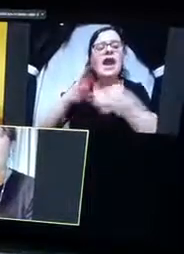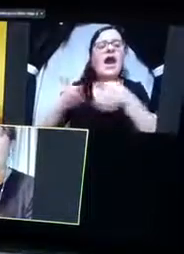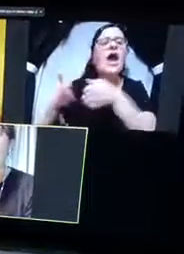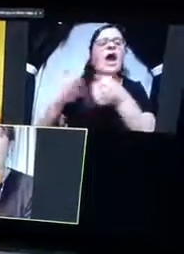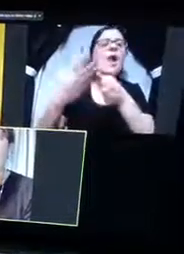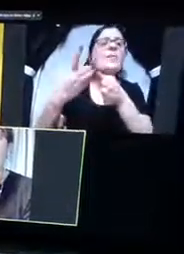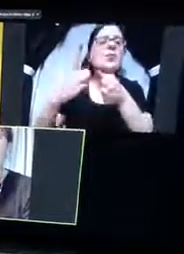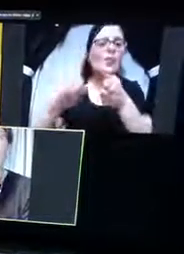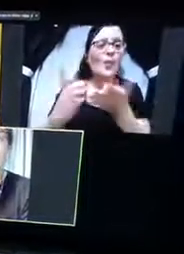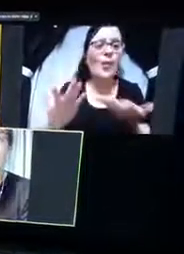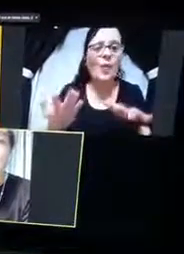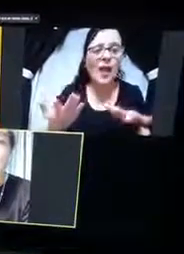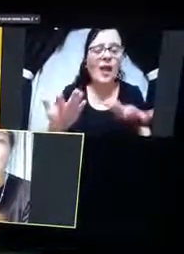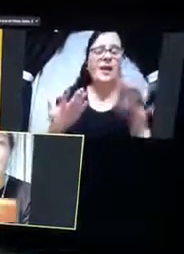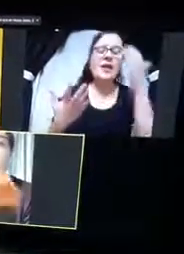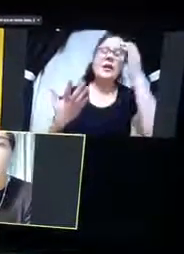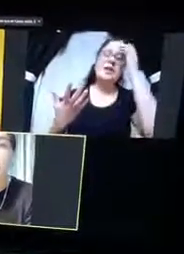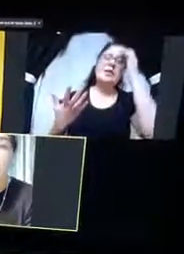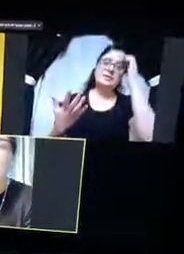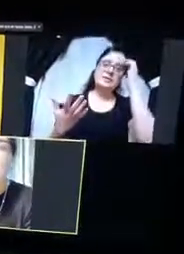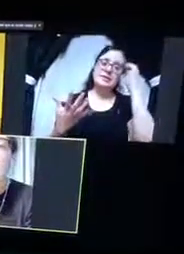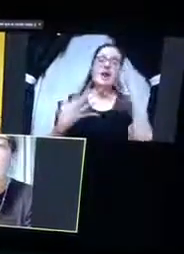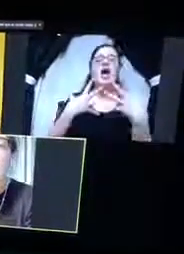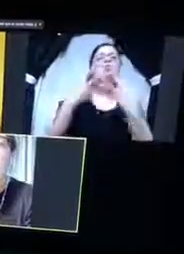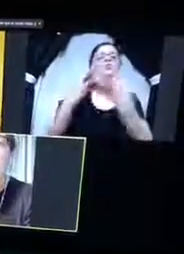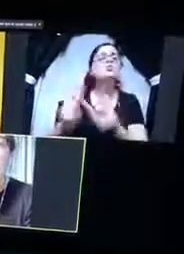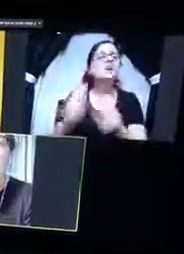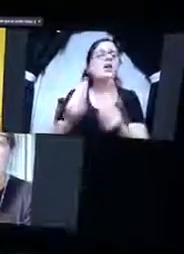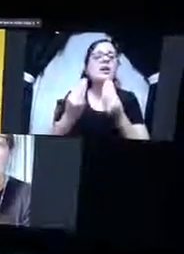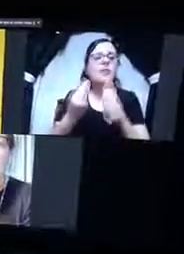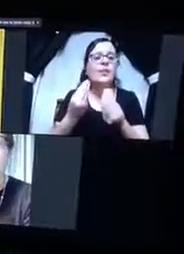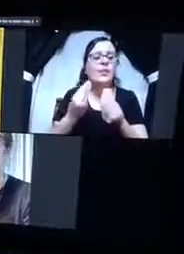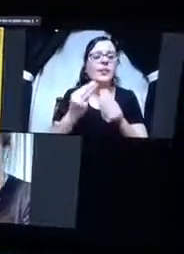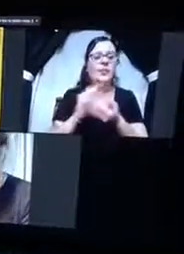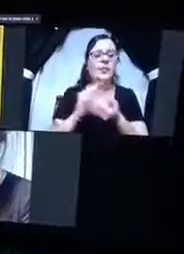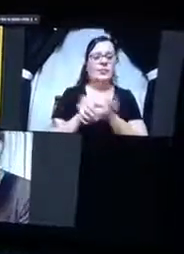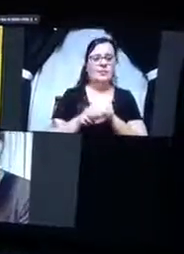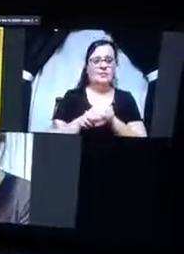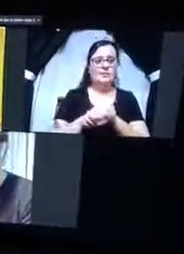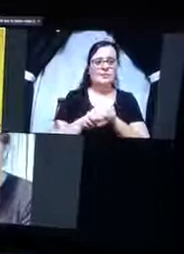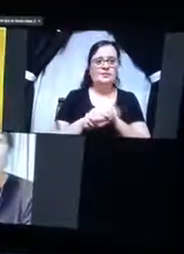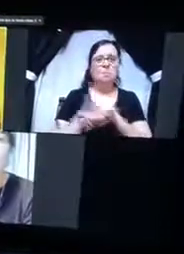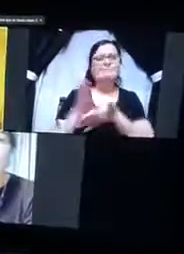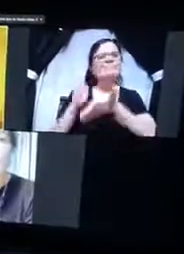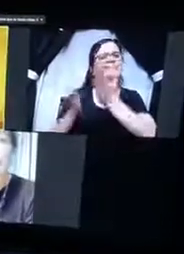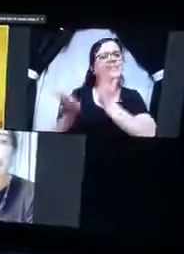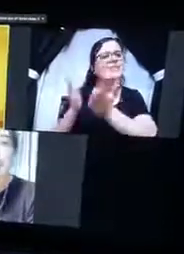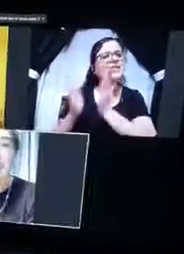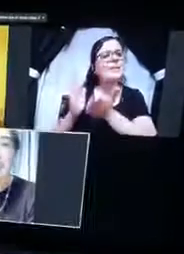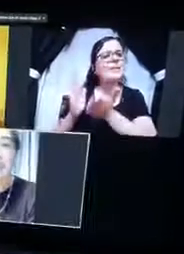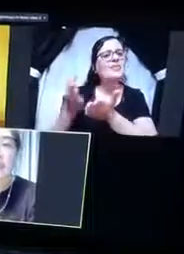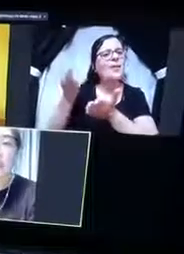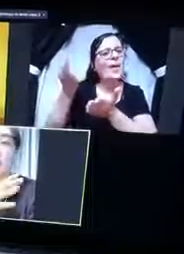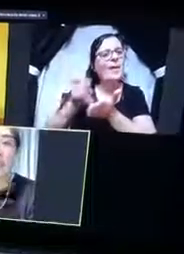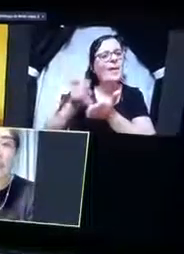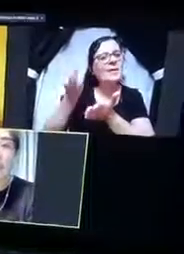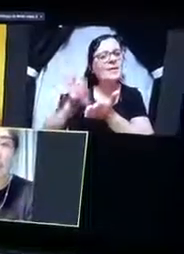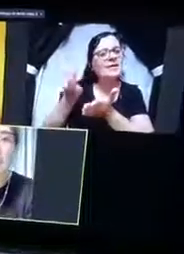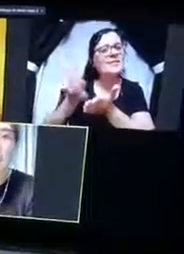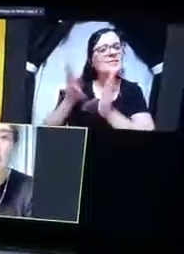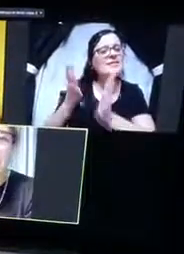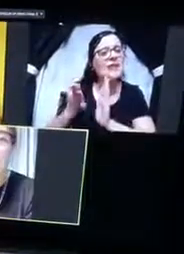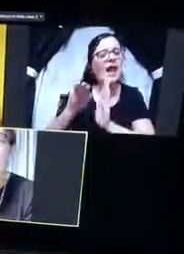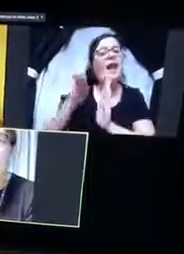esta pérdida y, bueno, y todas las posibilidades de cómo poder ayudarla, ¿no? Porque estamos en una edad distinta, 6 años ya tiene